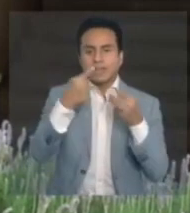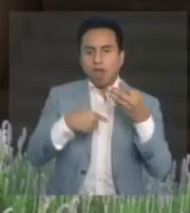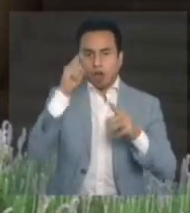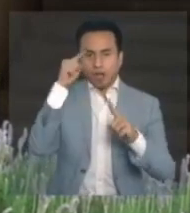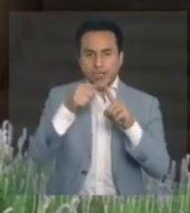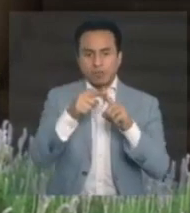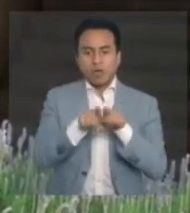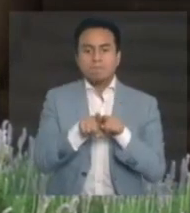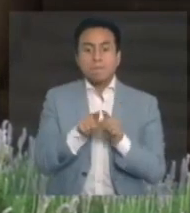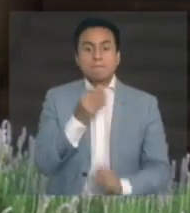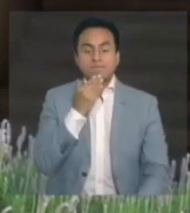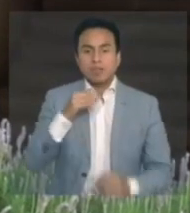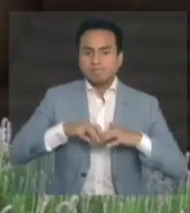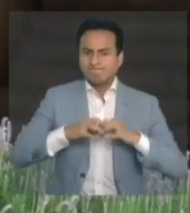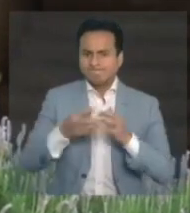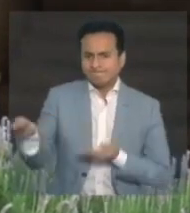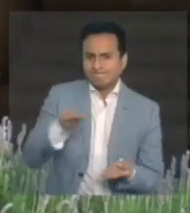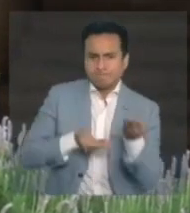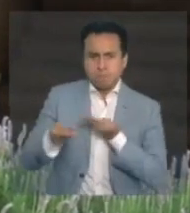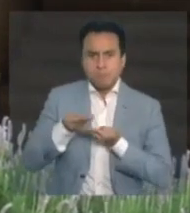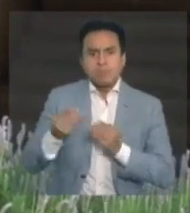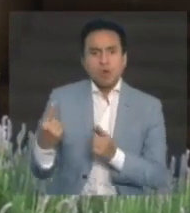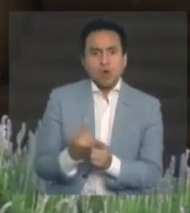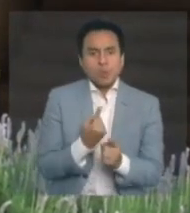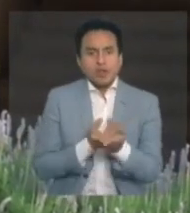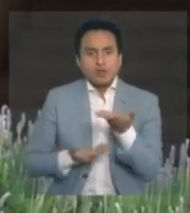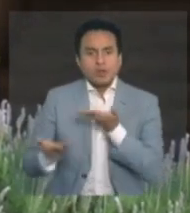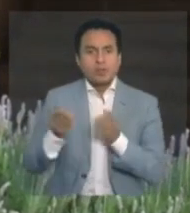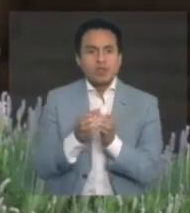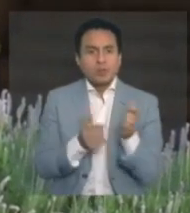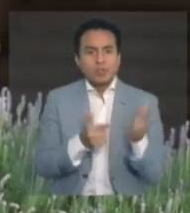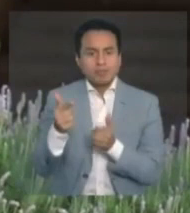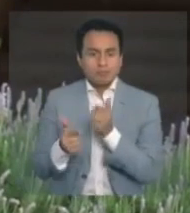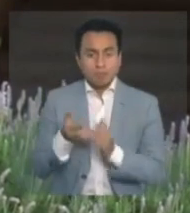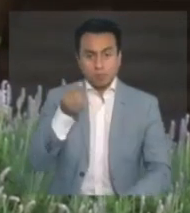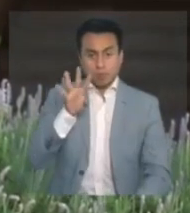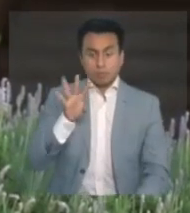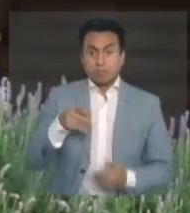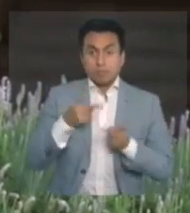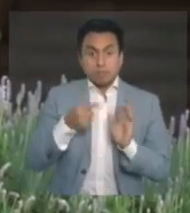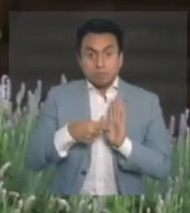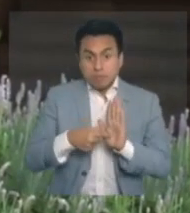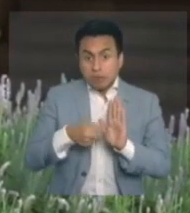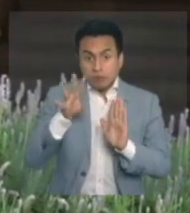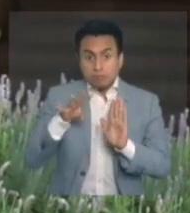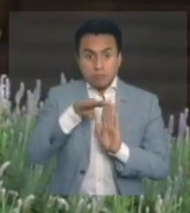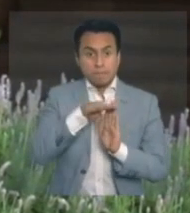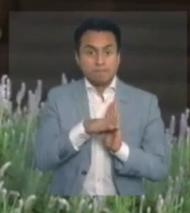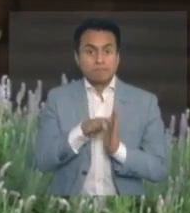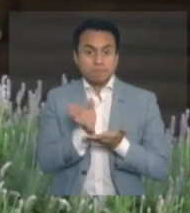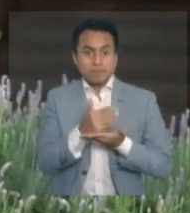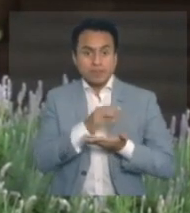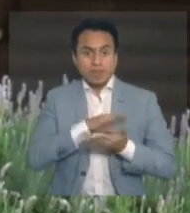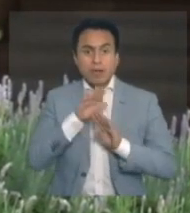objetivos que fueron además nutridos por el aporte en esta conversación de los partidos, que tiene que ver con no solamente dar a conocer el plan Chile Apoya,